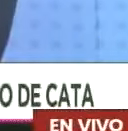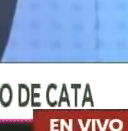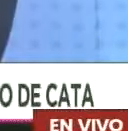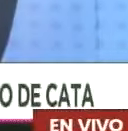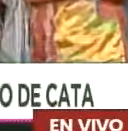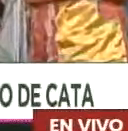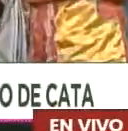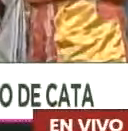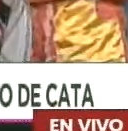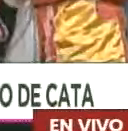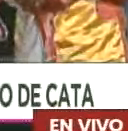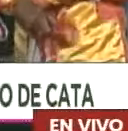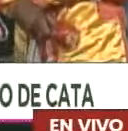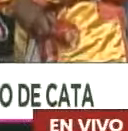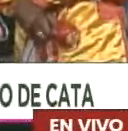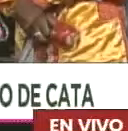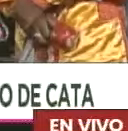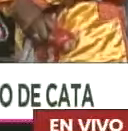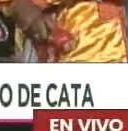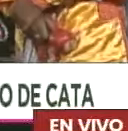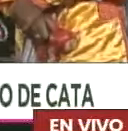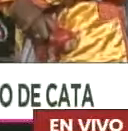hace retiro los Diablos Danzantes de Cata.